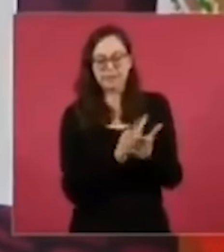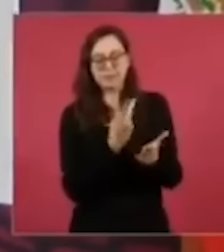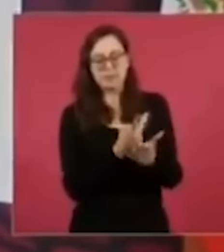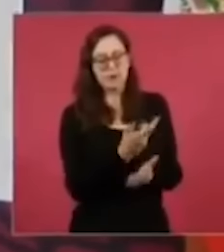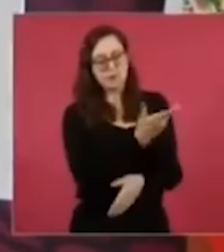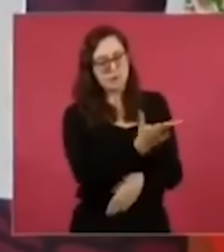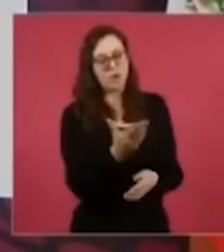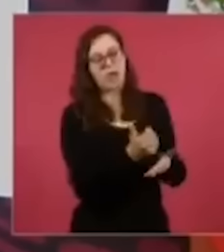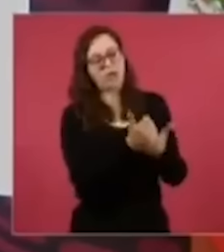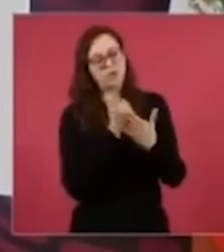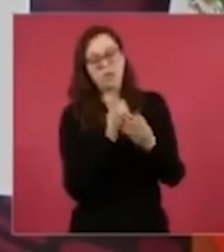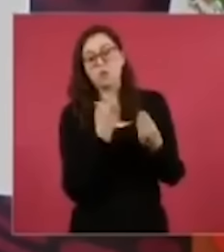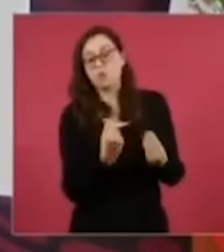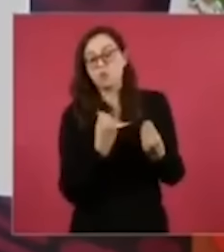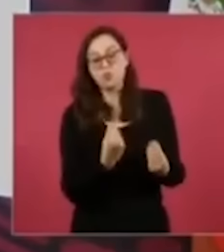buena conducta,